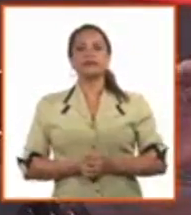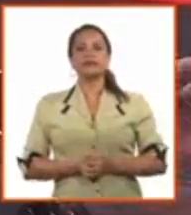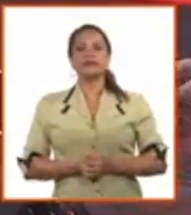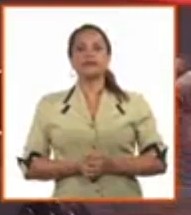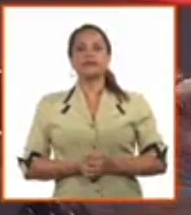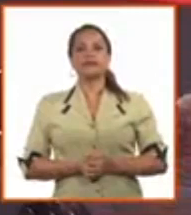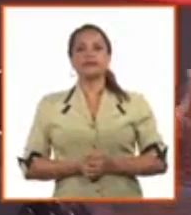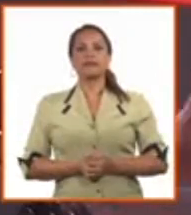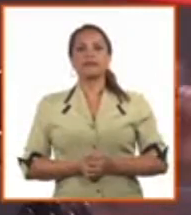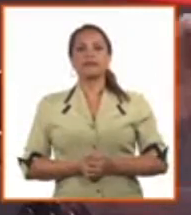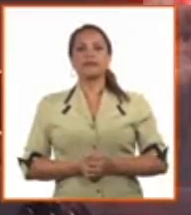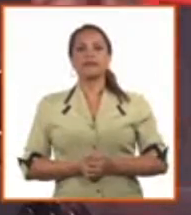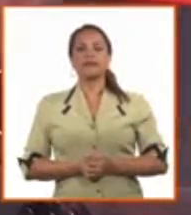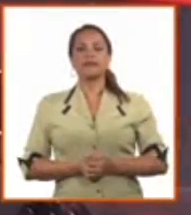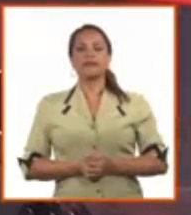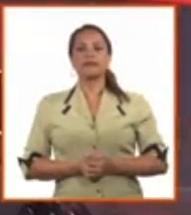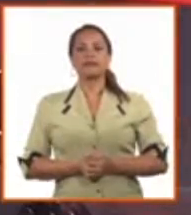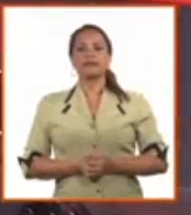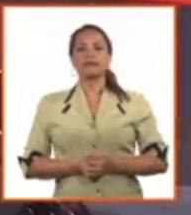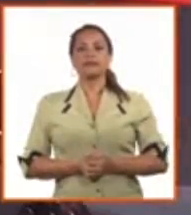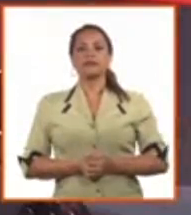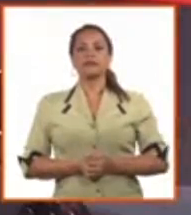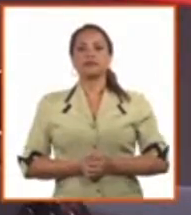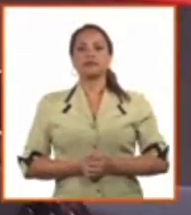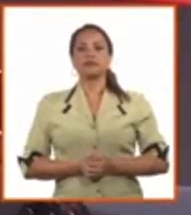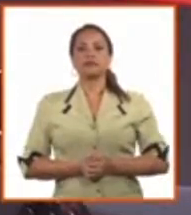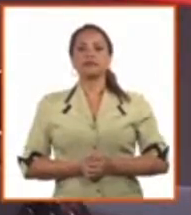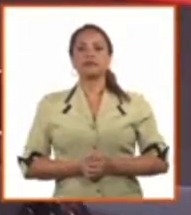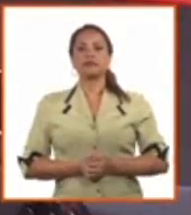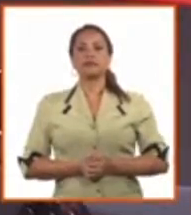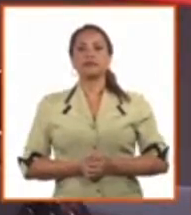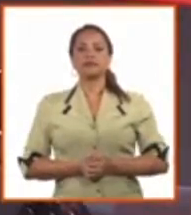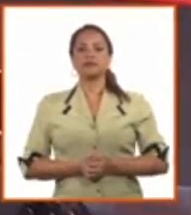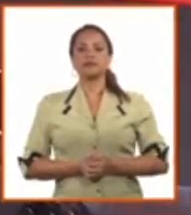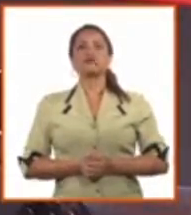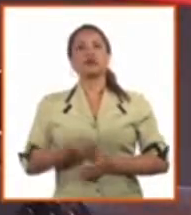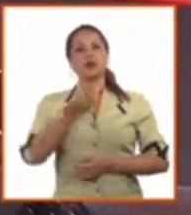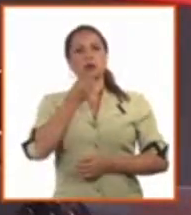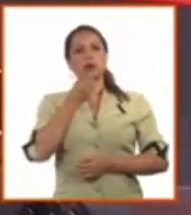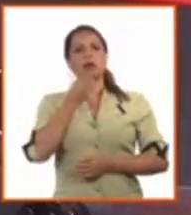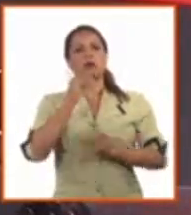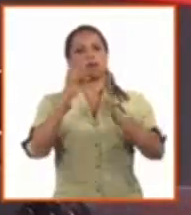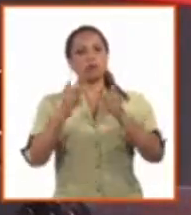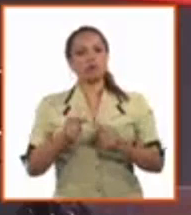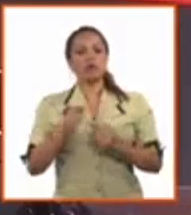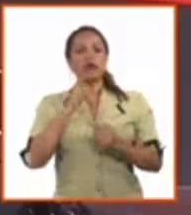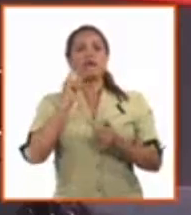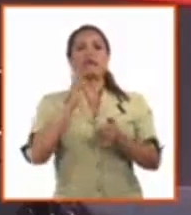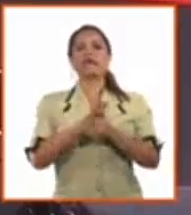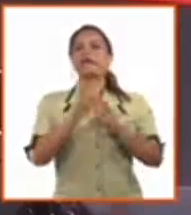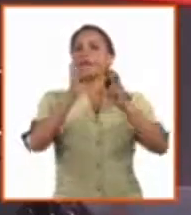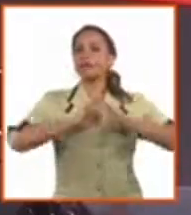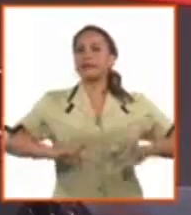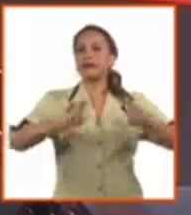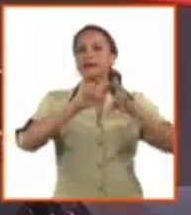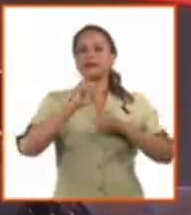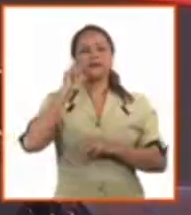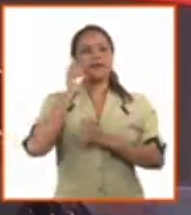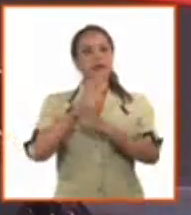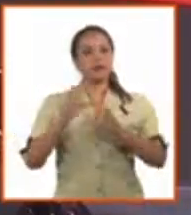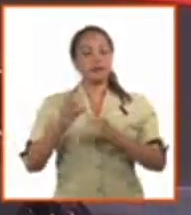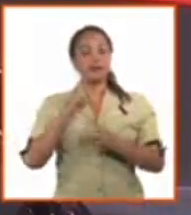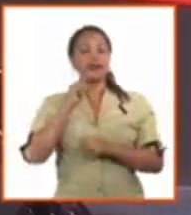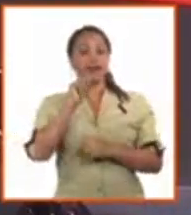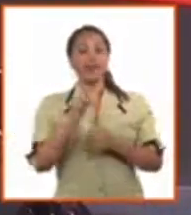per se sin ninguna duda a tener resultados que desde la investigación la ciencia desde donde